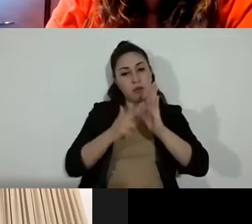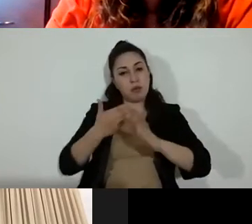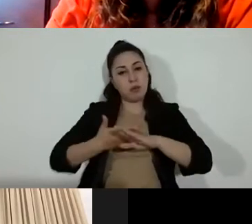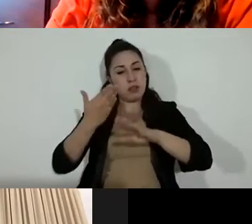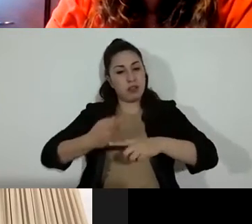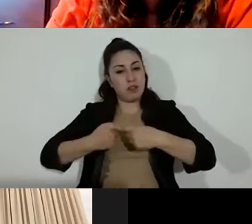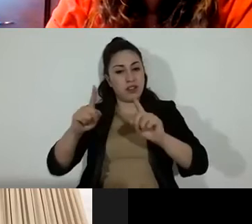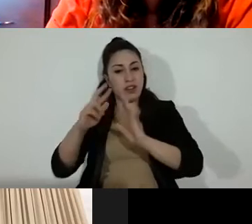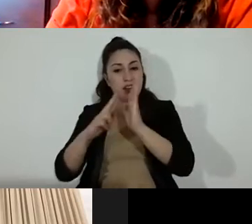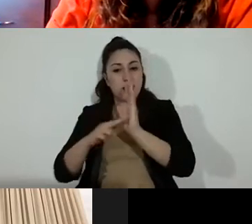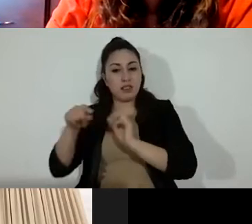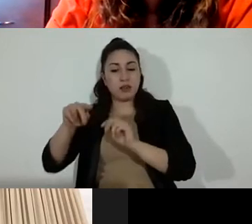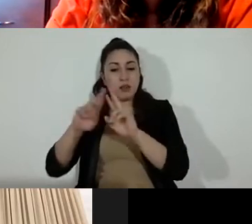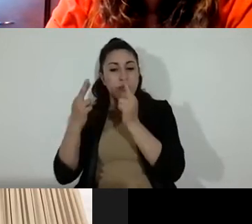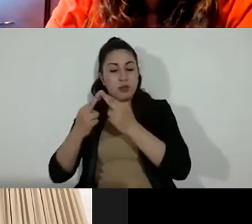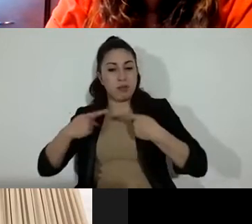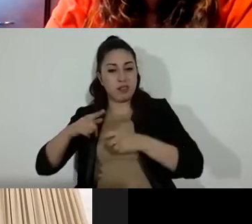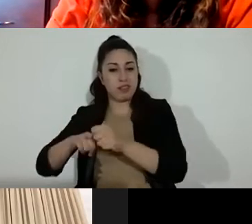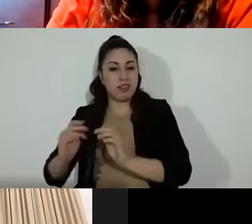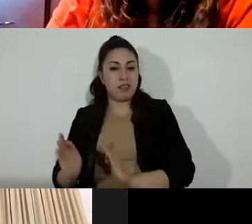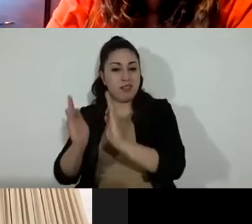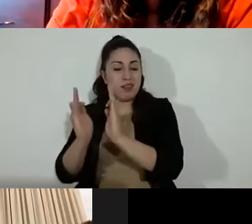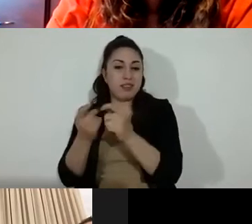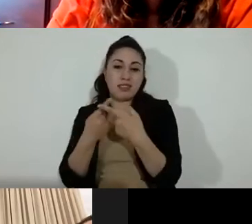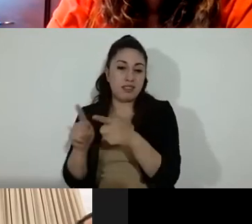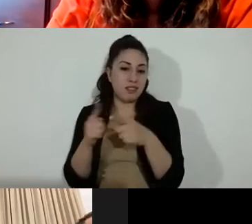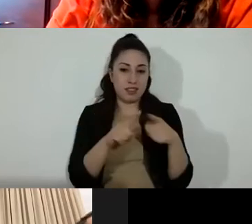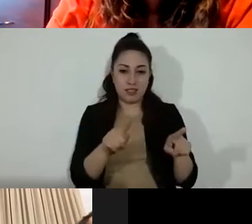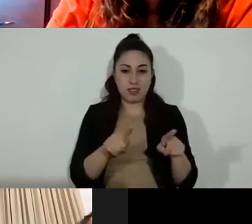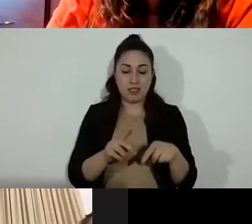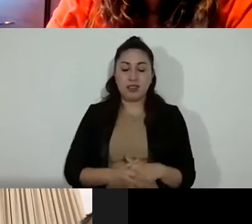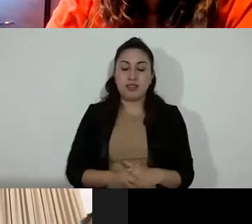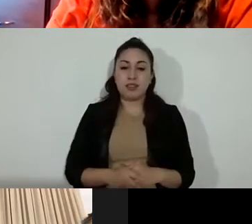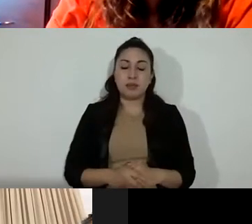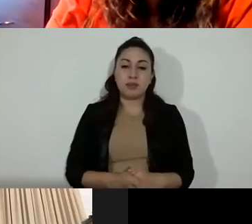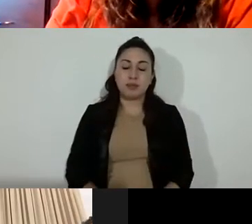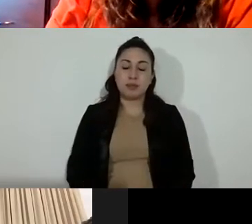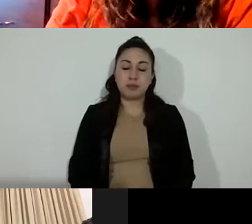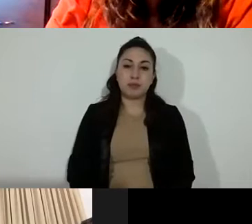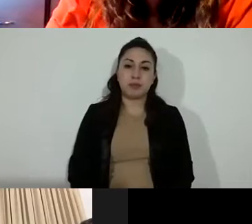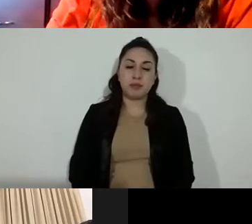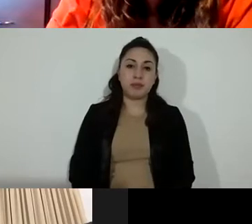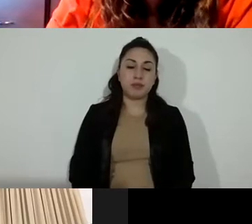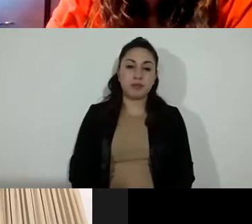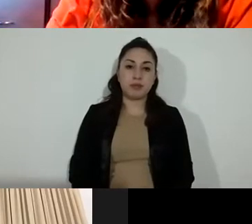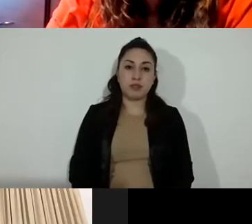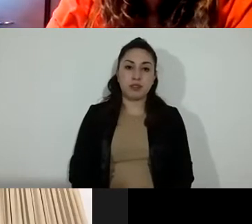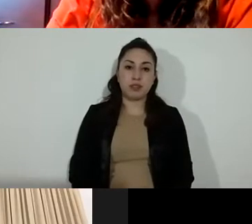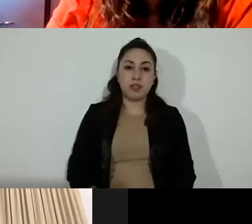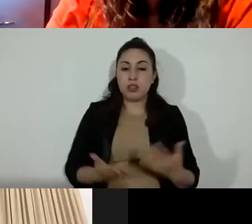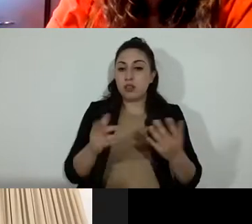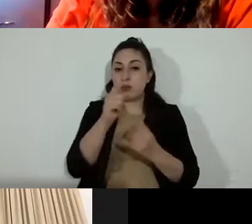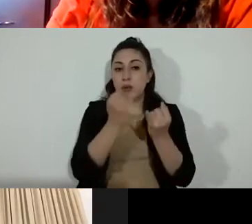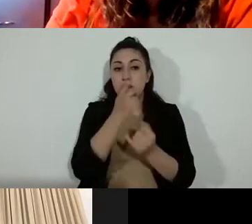tienen para una comparecencia de manera presencial. Por otro lado, tampoco es cierto que se viole la ley,